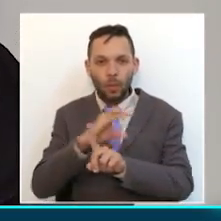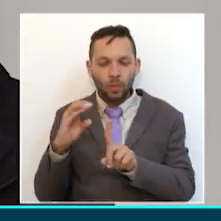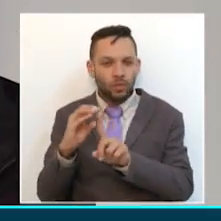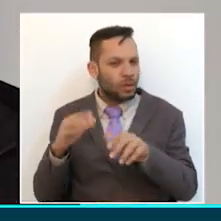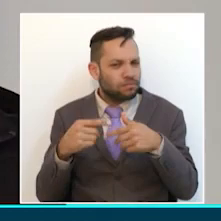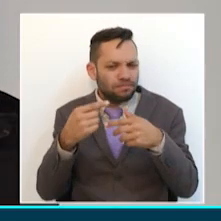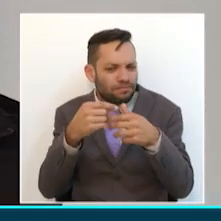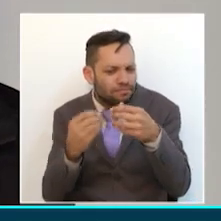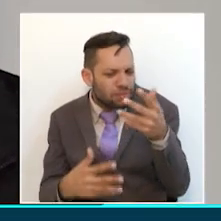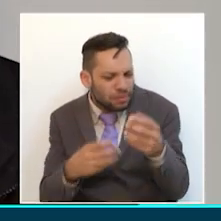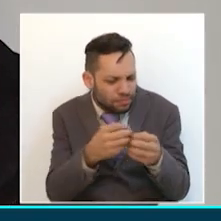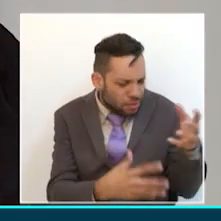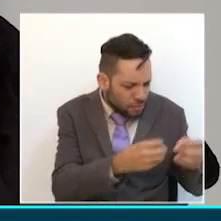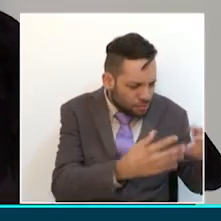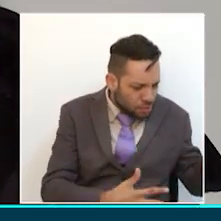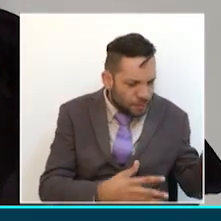a través de ella, pero